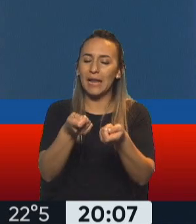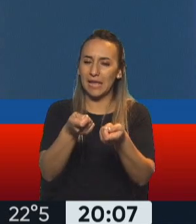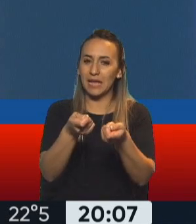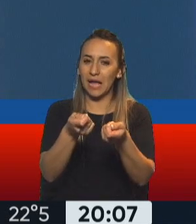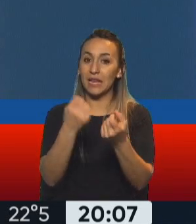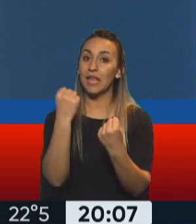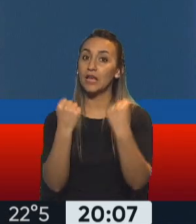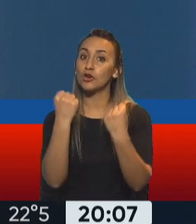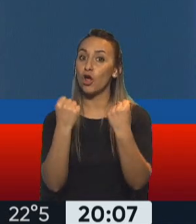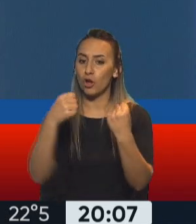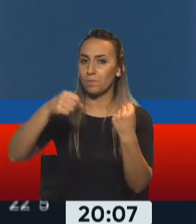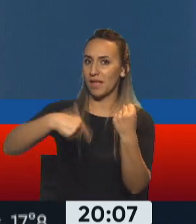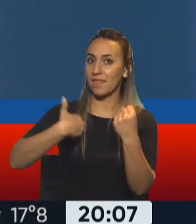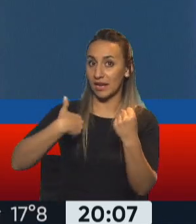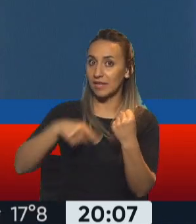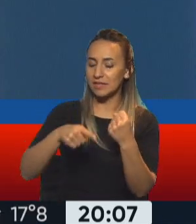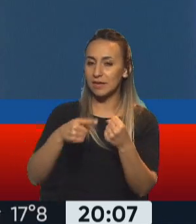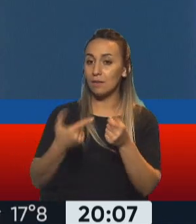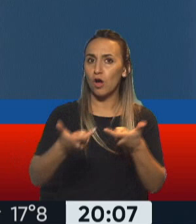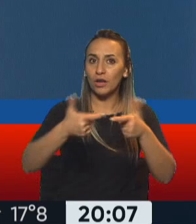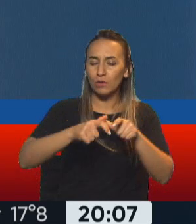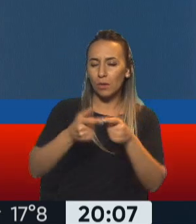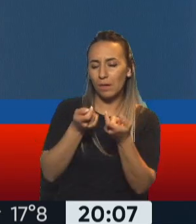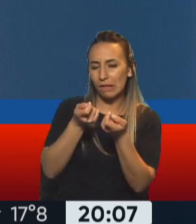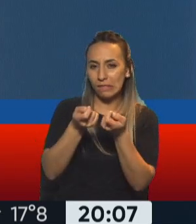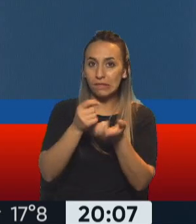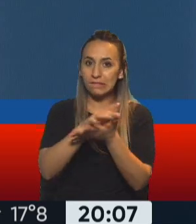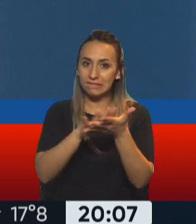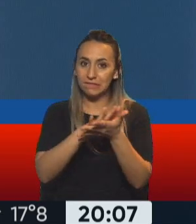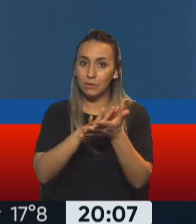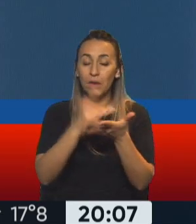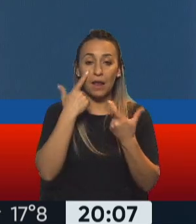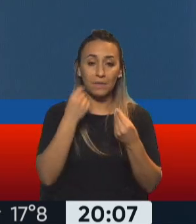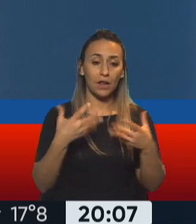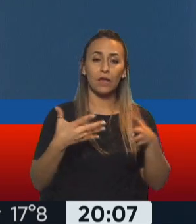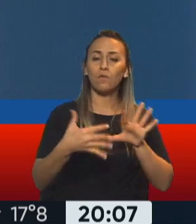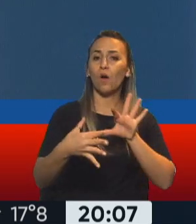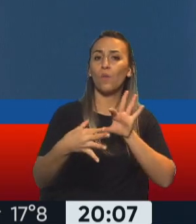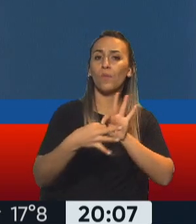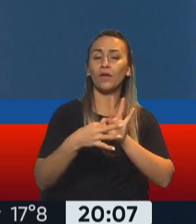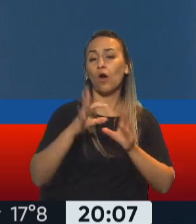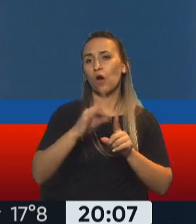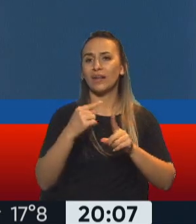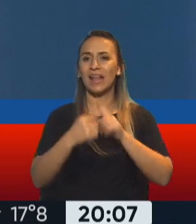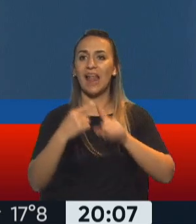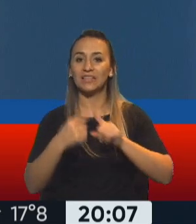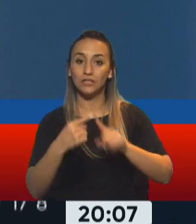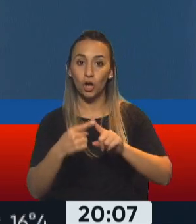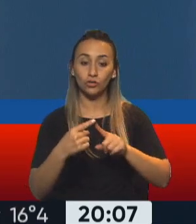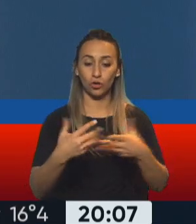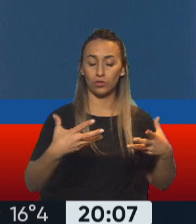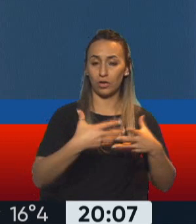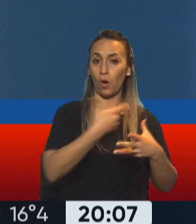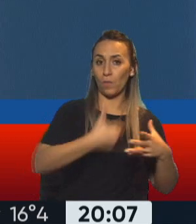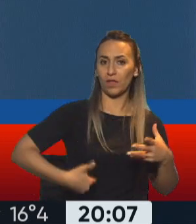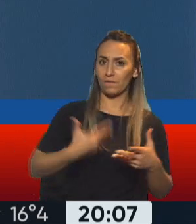la economía dentro del país para definir cuál va a ser la relación del Frente de Todos, al menos en estos 2 años que le queden de gobierno. O sea,